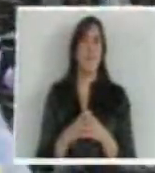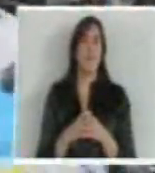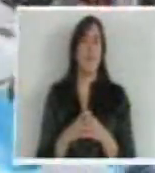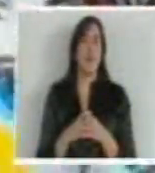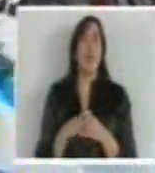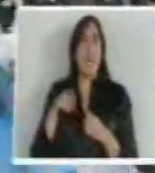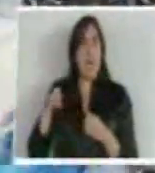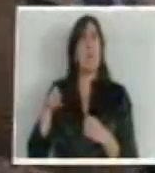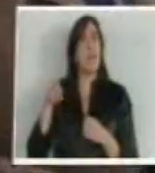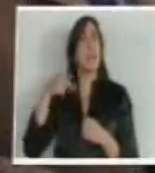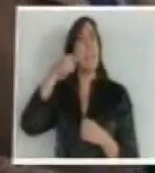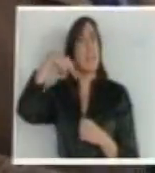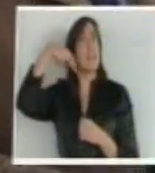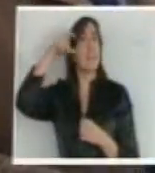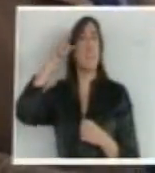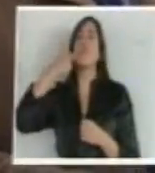que se animó